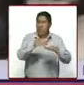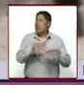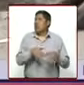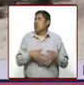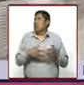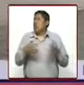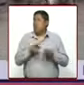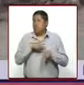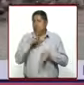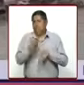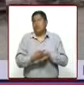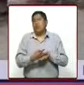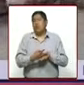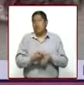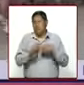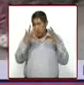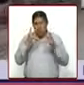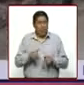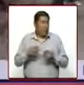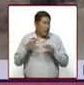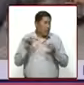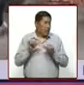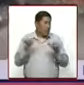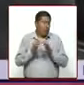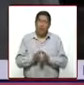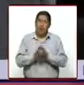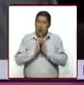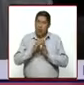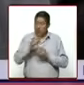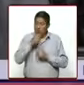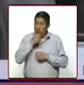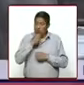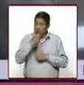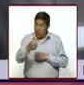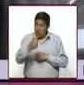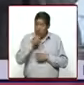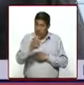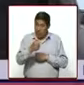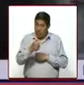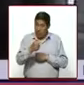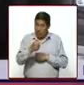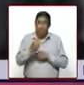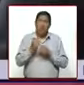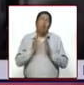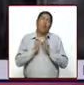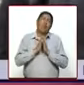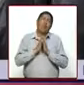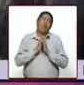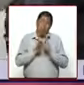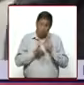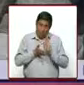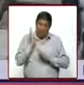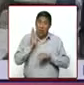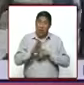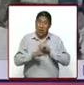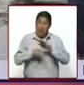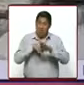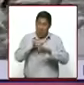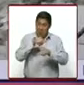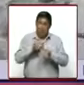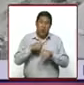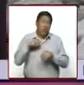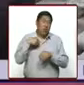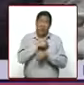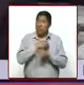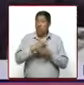eran donde se caían mucha más gente. También le pido al periodista y a ustedes, hagan un poquito de justicia. Vayan a caminar las aceras que